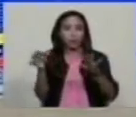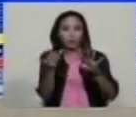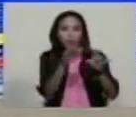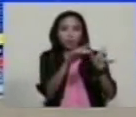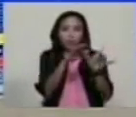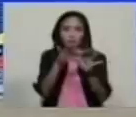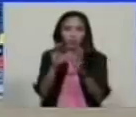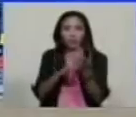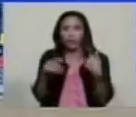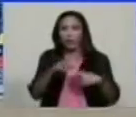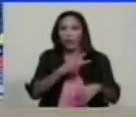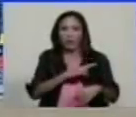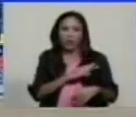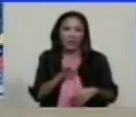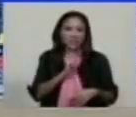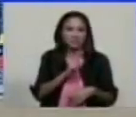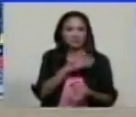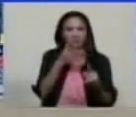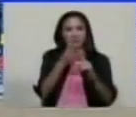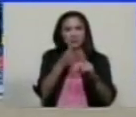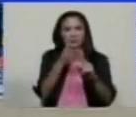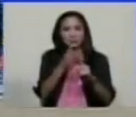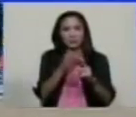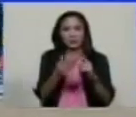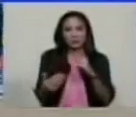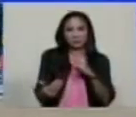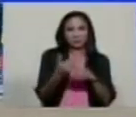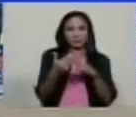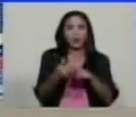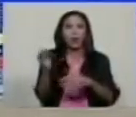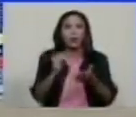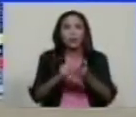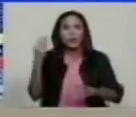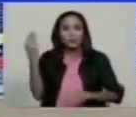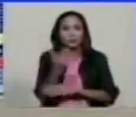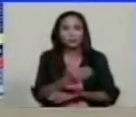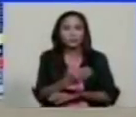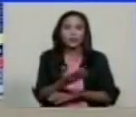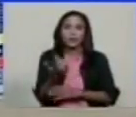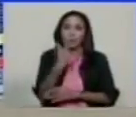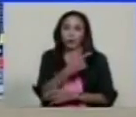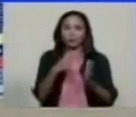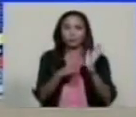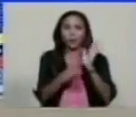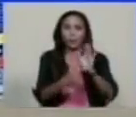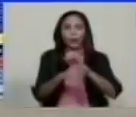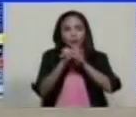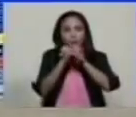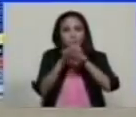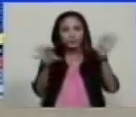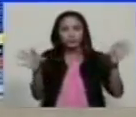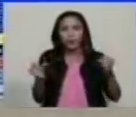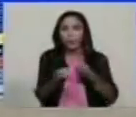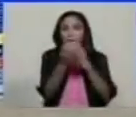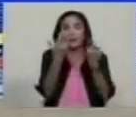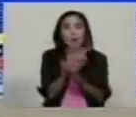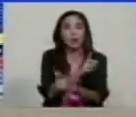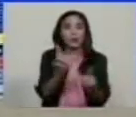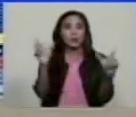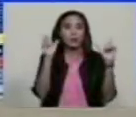comercio, a aquellos que pretenden amenazar con el comercio. Va a ser un poderoso mensaje de